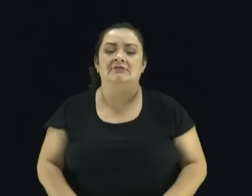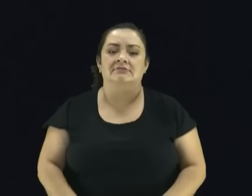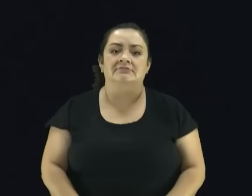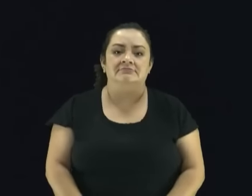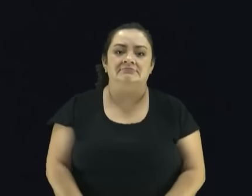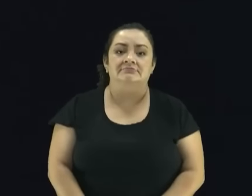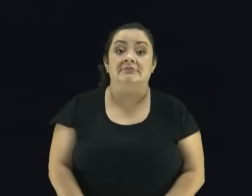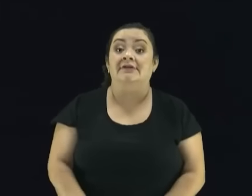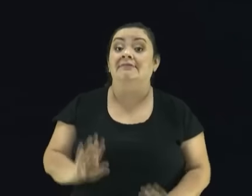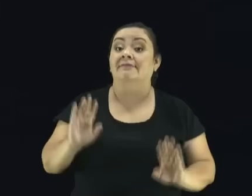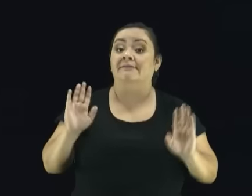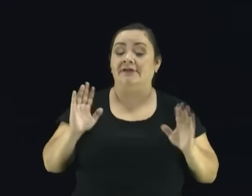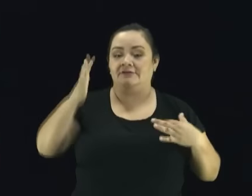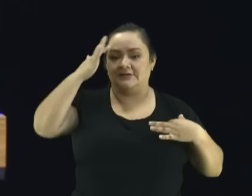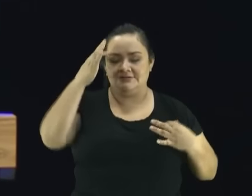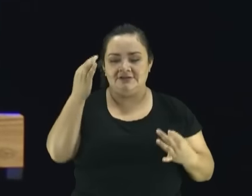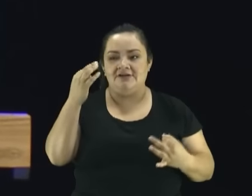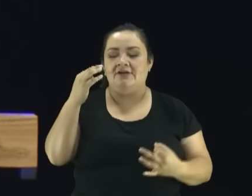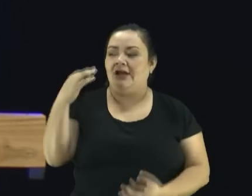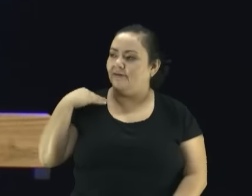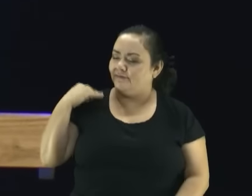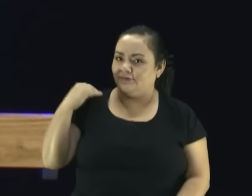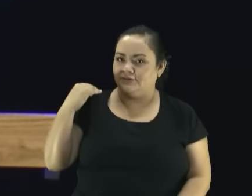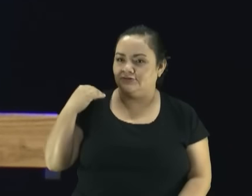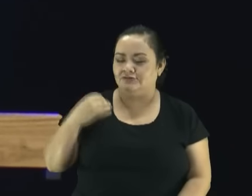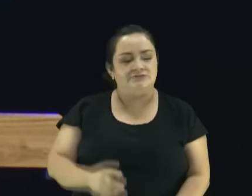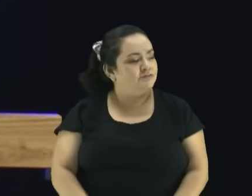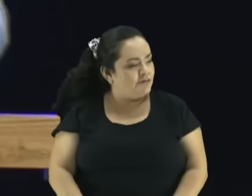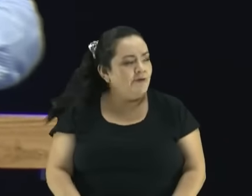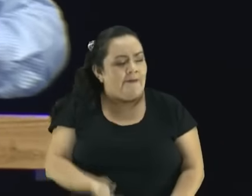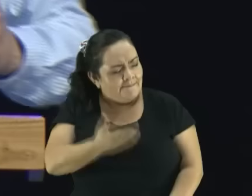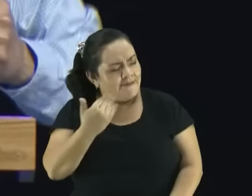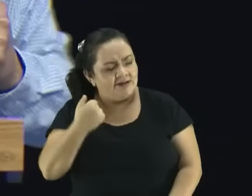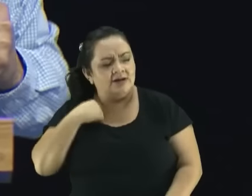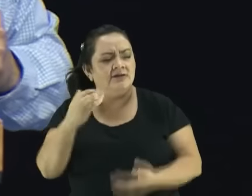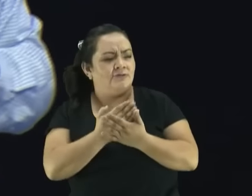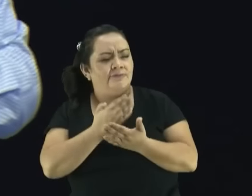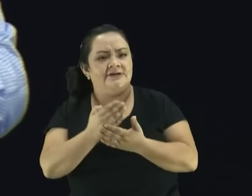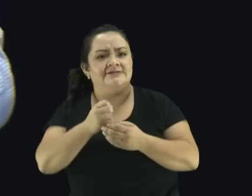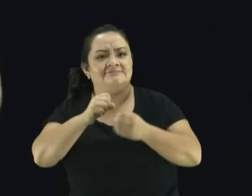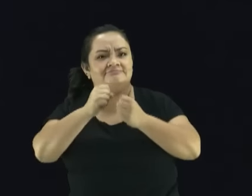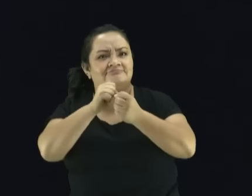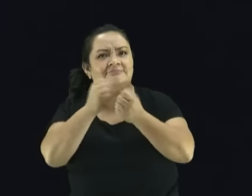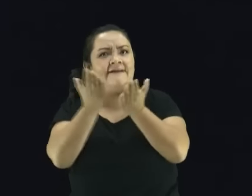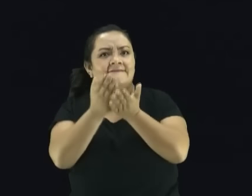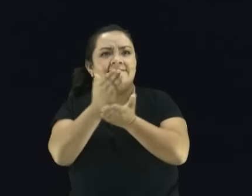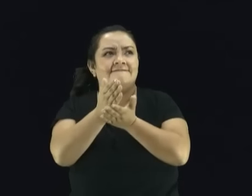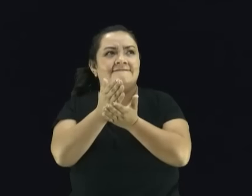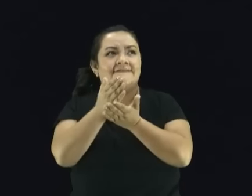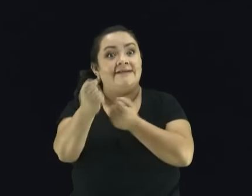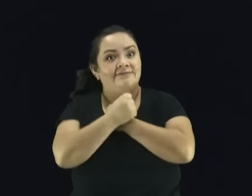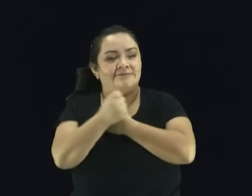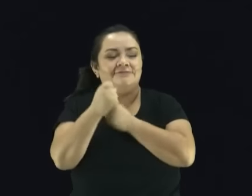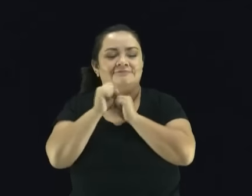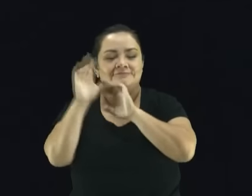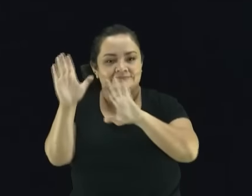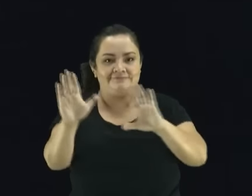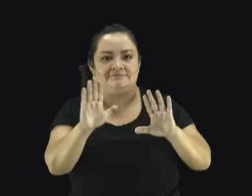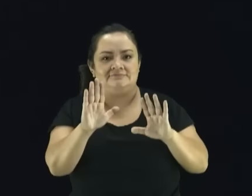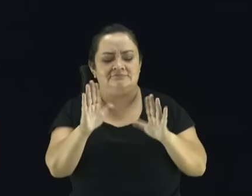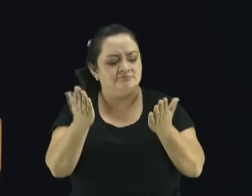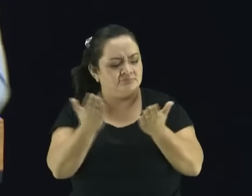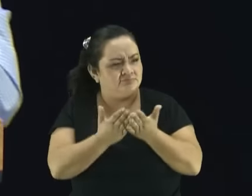Pero habiendo recibido la invitación Le digo qué queres que hagamos y me dice quiero que vengas a compartir el amor por la palabra el amor por